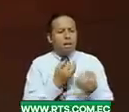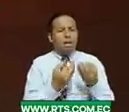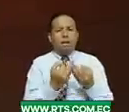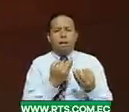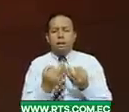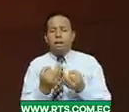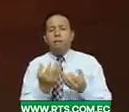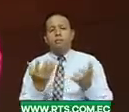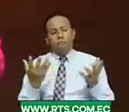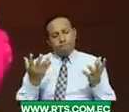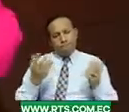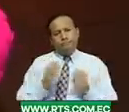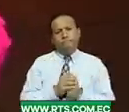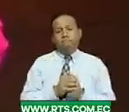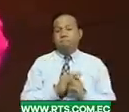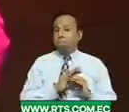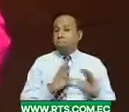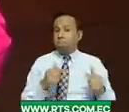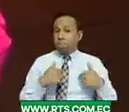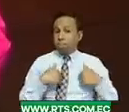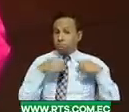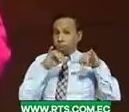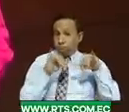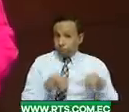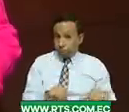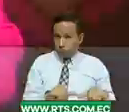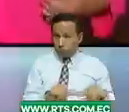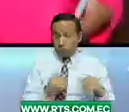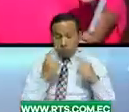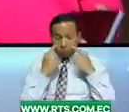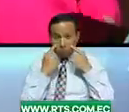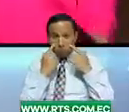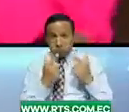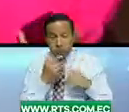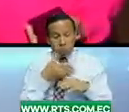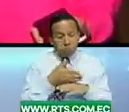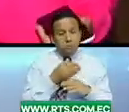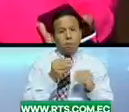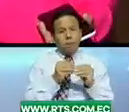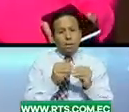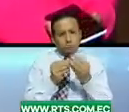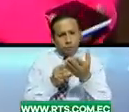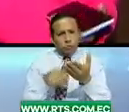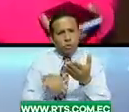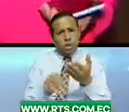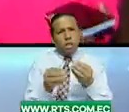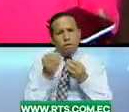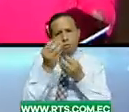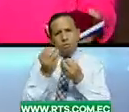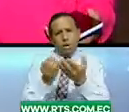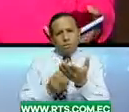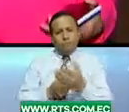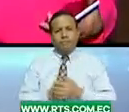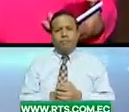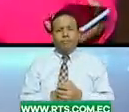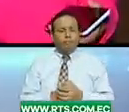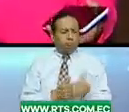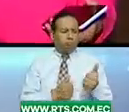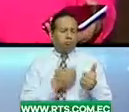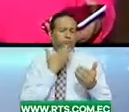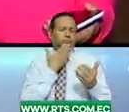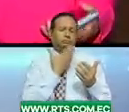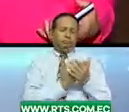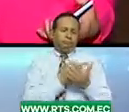damos paso con más información hasta el momento. Por supuesto, Maite, te agradecemos por esta noticia de última hora. Vamos con más información, amigos.